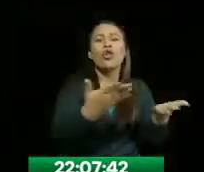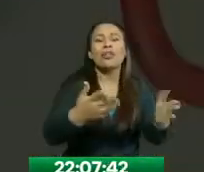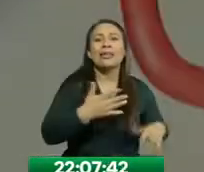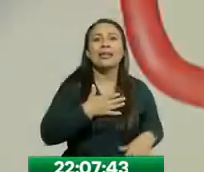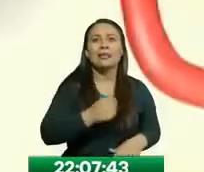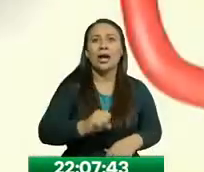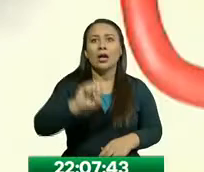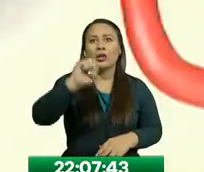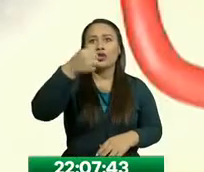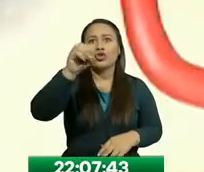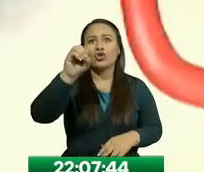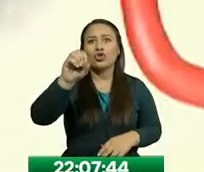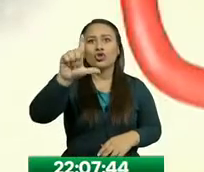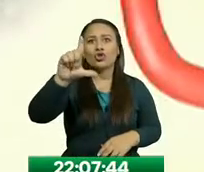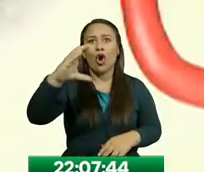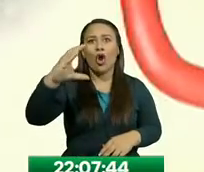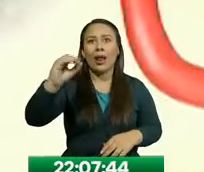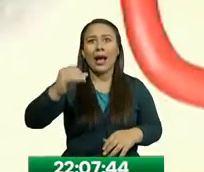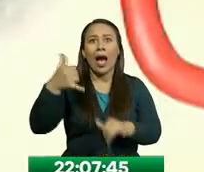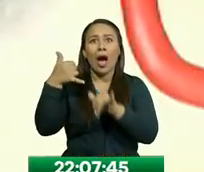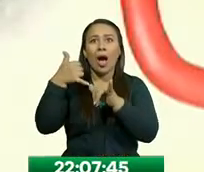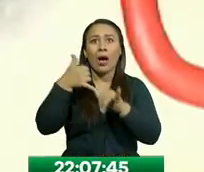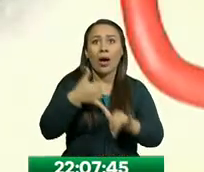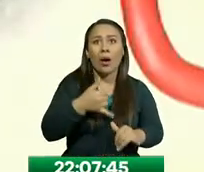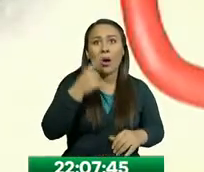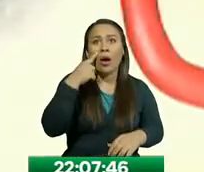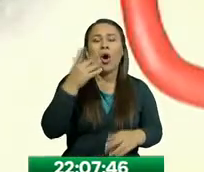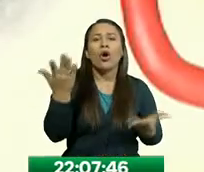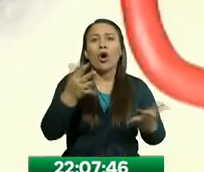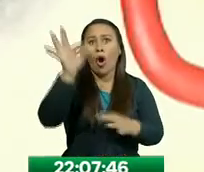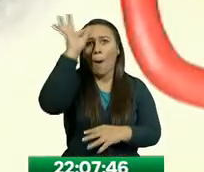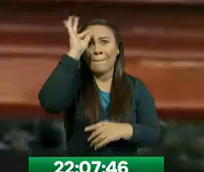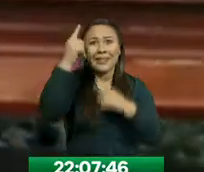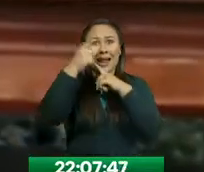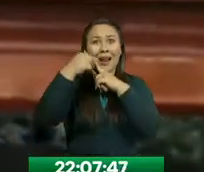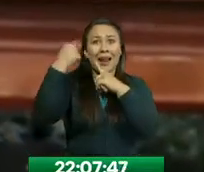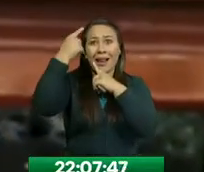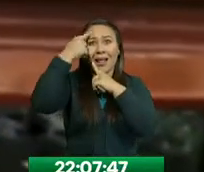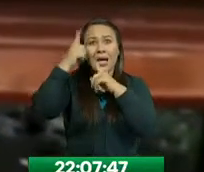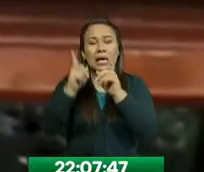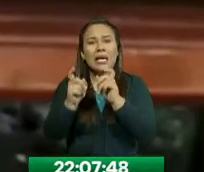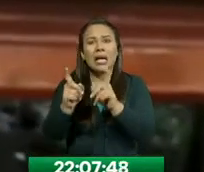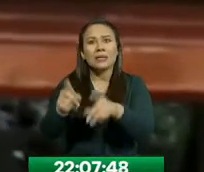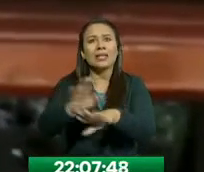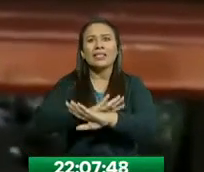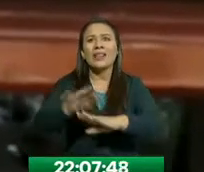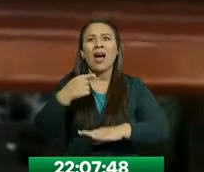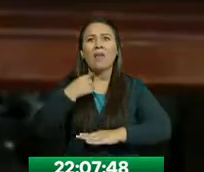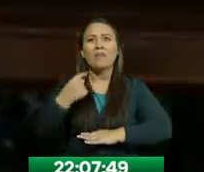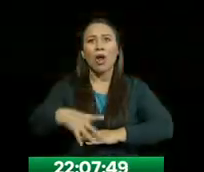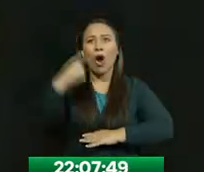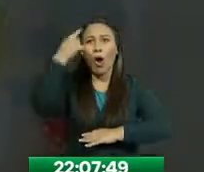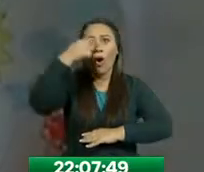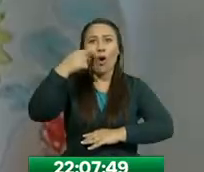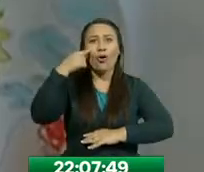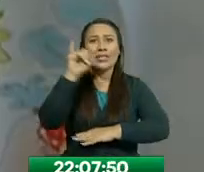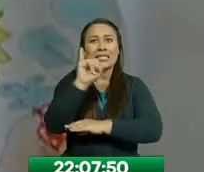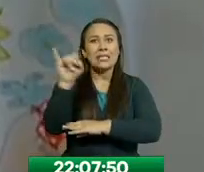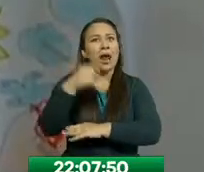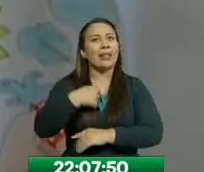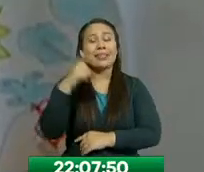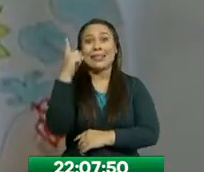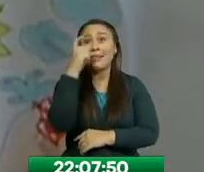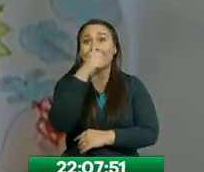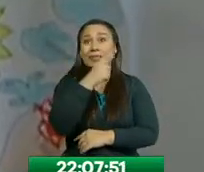Él padece de retinoblastoma bilateral, un tumor ocular maligno por el que ya perdió su ojo izquierdo. Fue muy